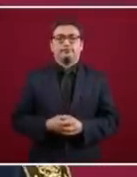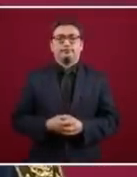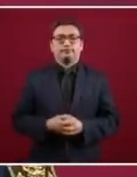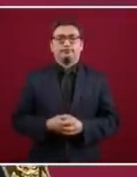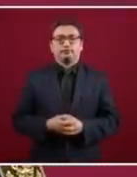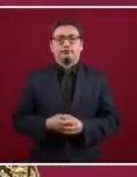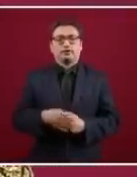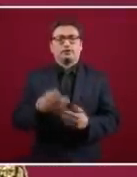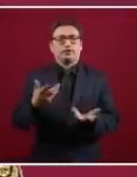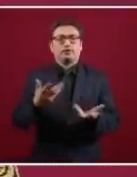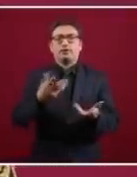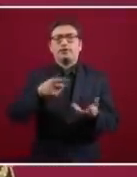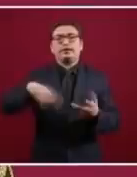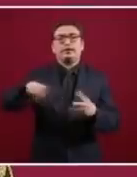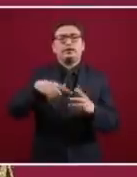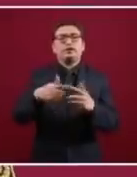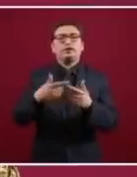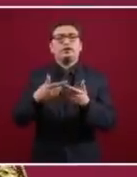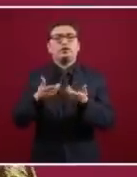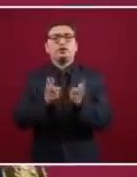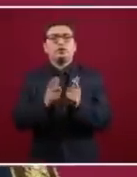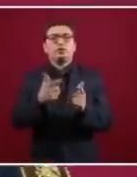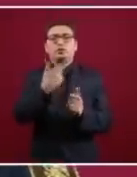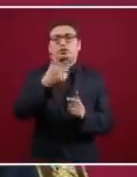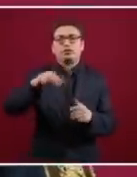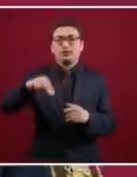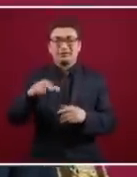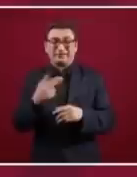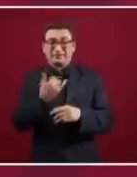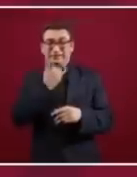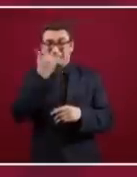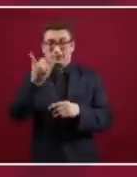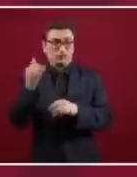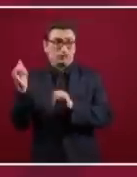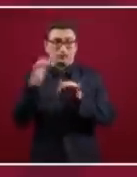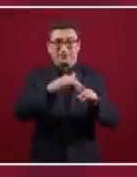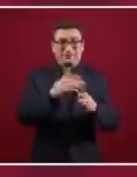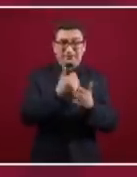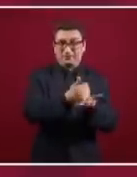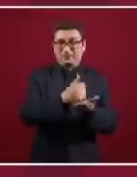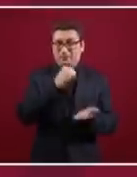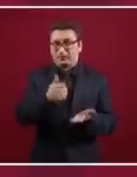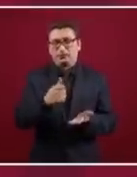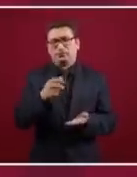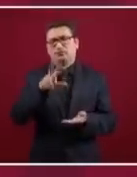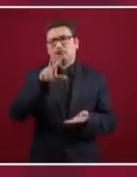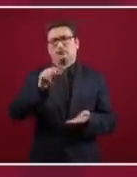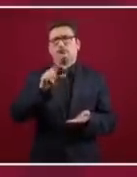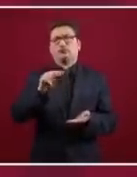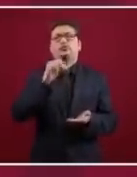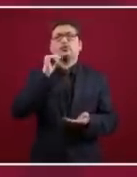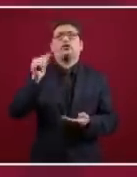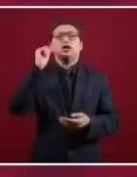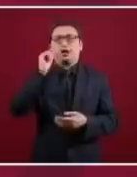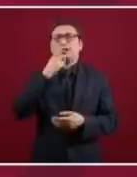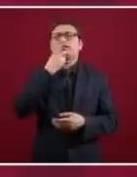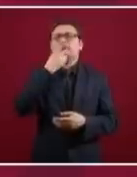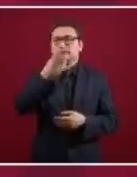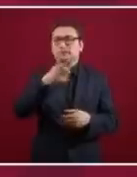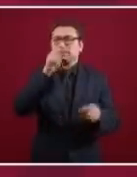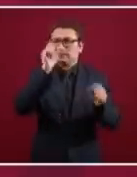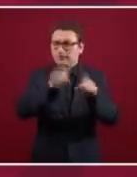no es un error el que la guardia nacional no haya llegado al punto ayer también citaba yo que